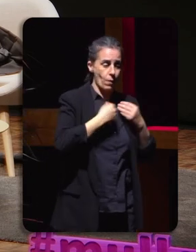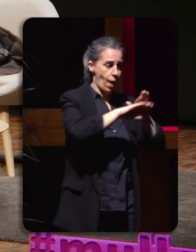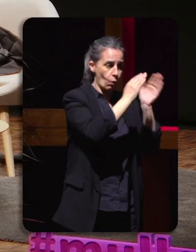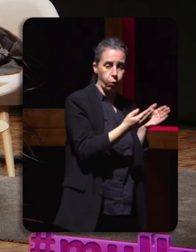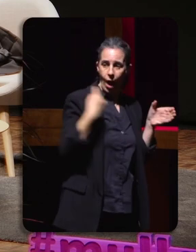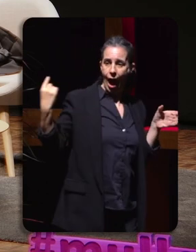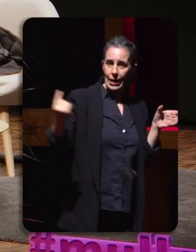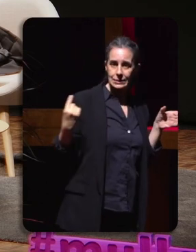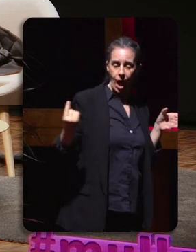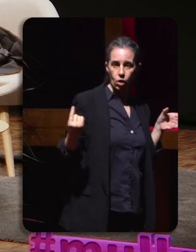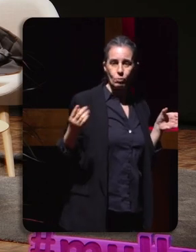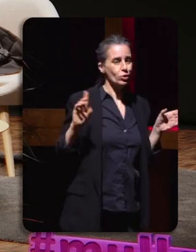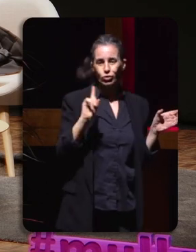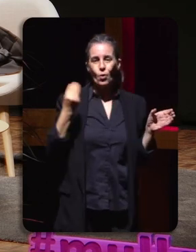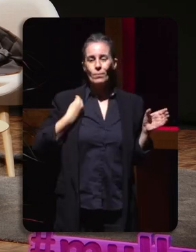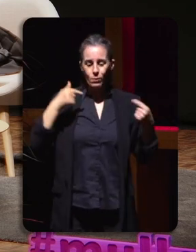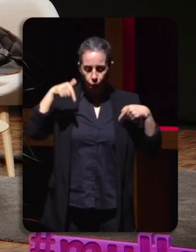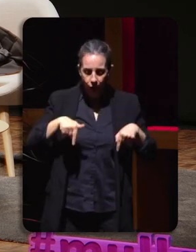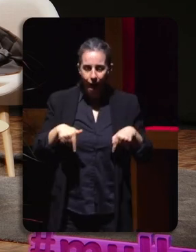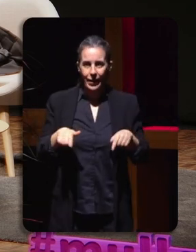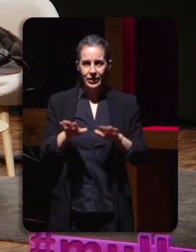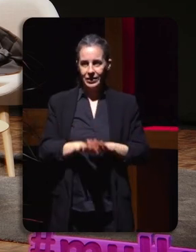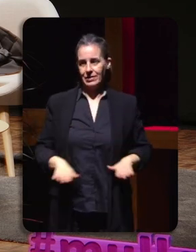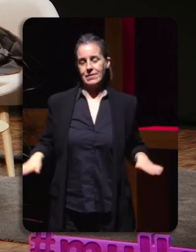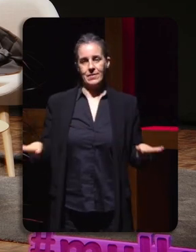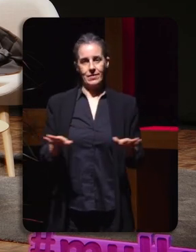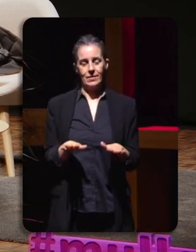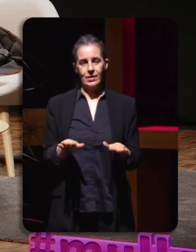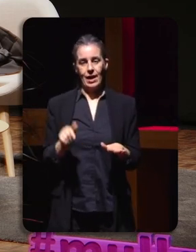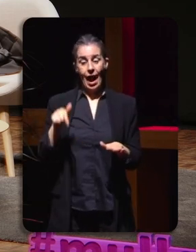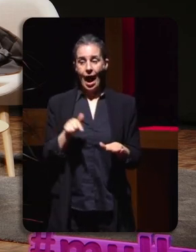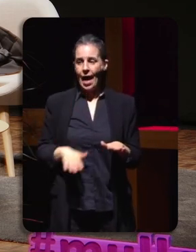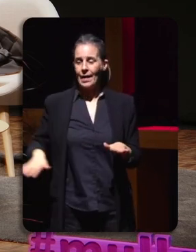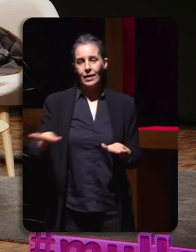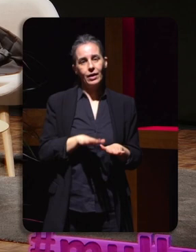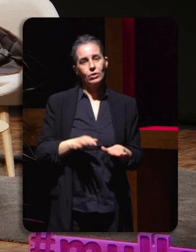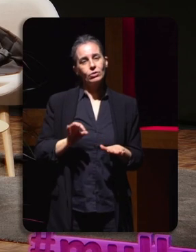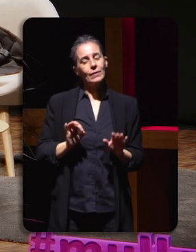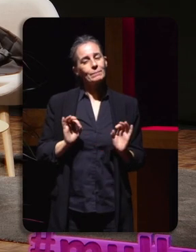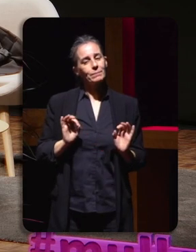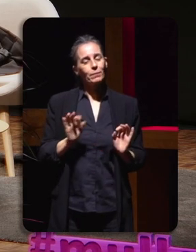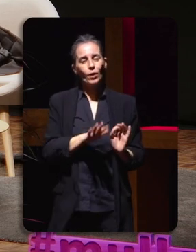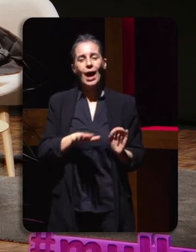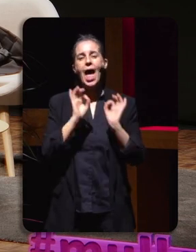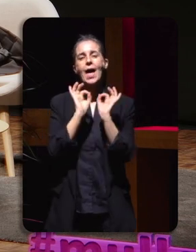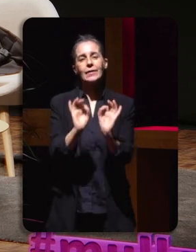vivo con ellas aquí y aquí es un lugar muy particular donde